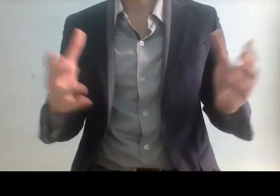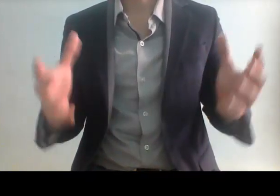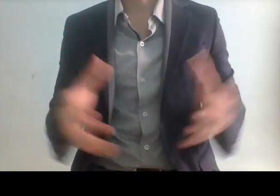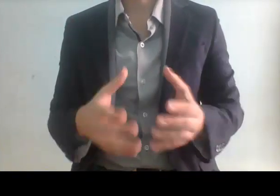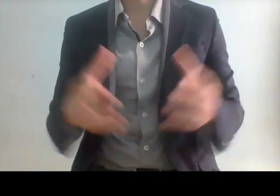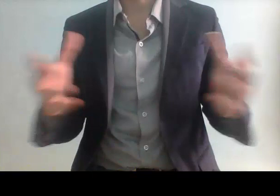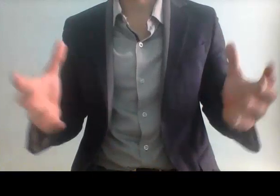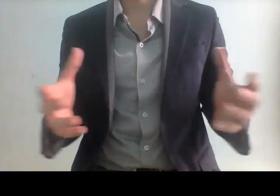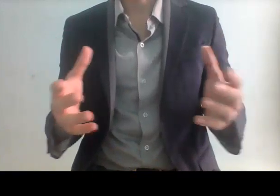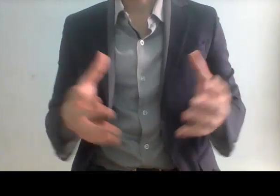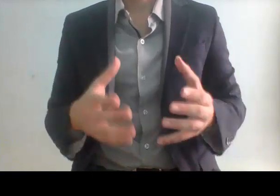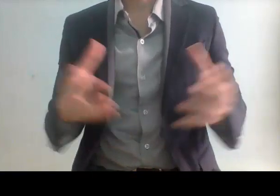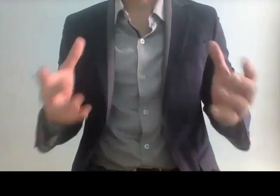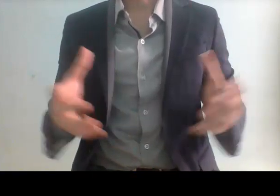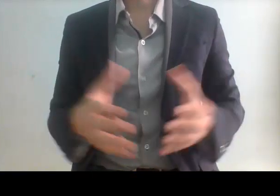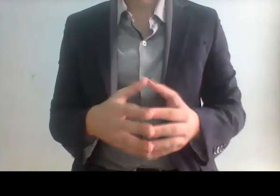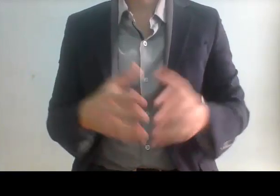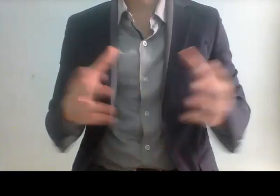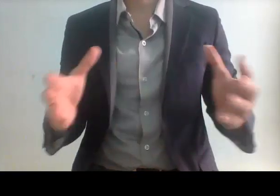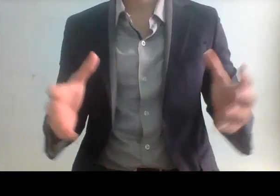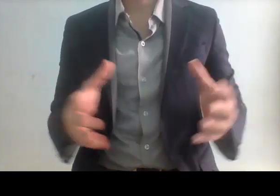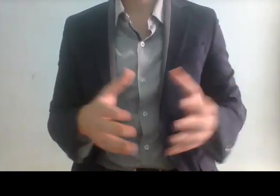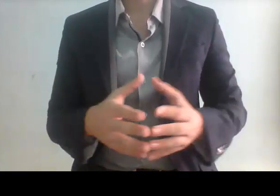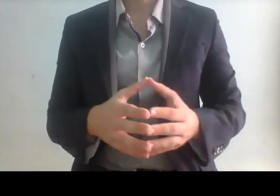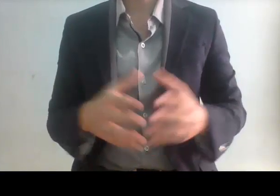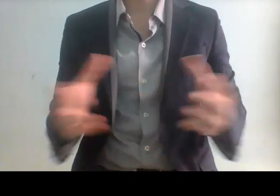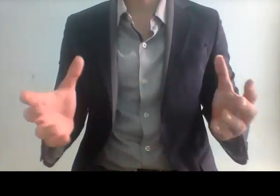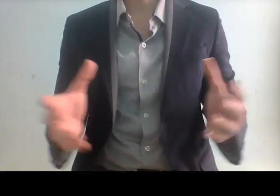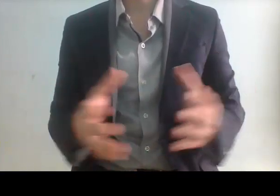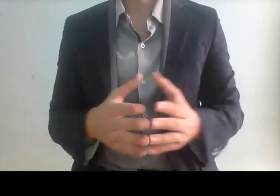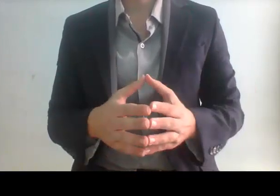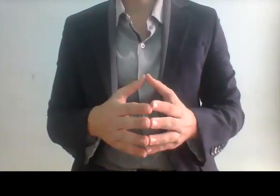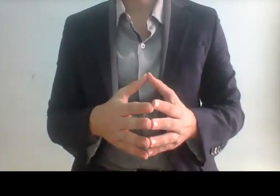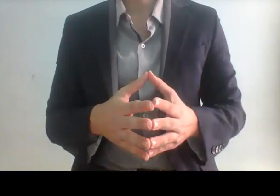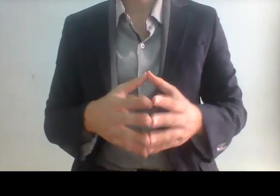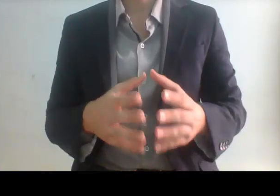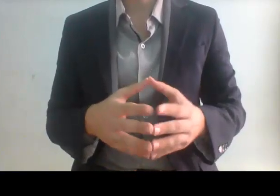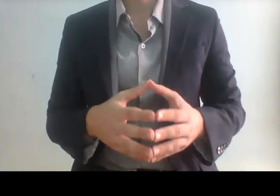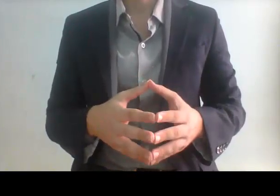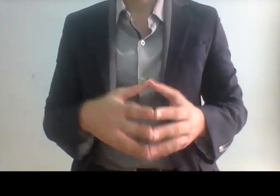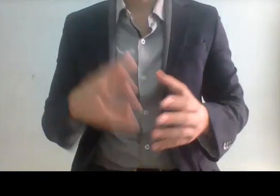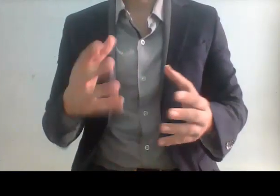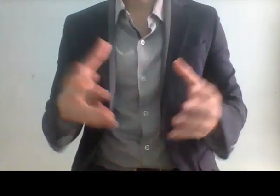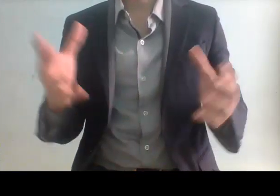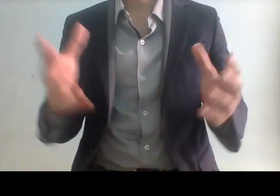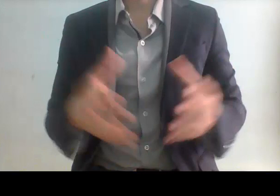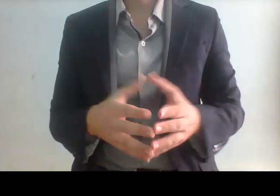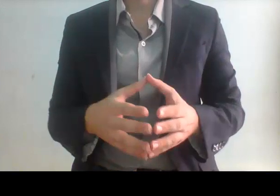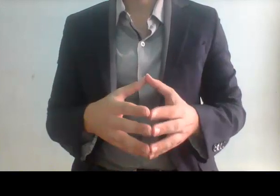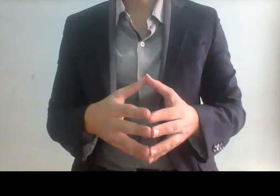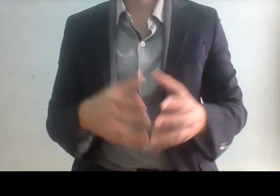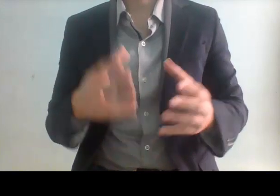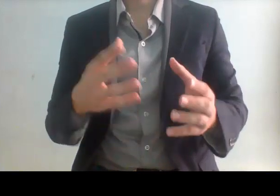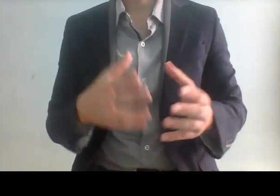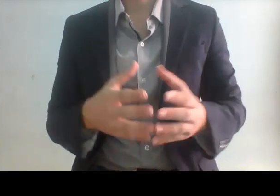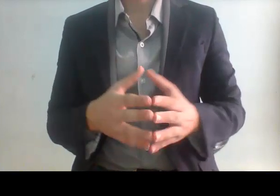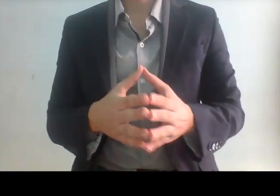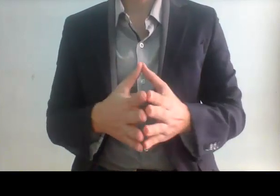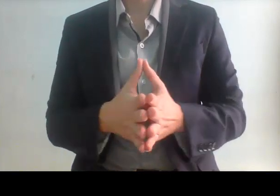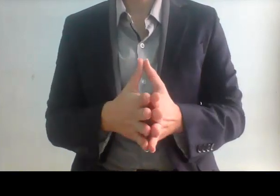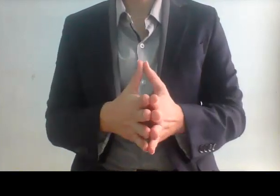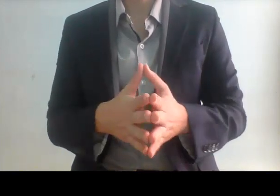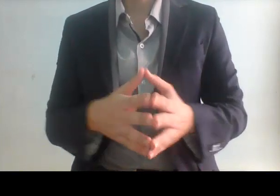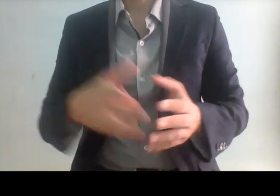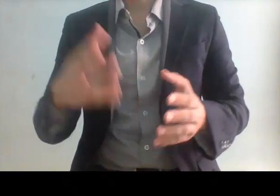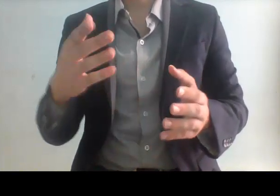hubo pues en nuestro país y en el mundo. Y es que muchos dicen, no, México va a caer drásticamente a un promedio de 8% de su PIB, y luego va a terminar